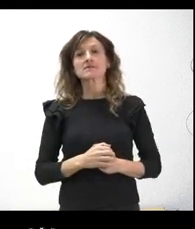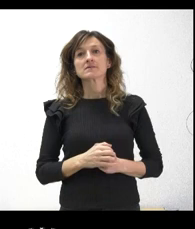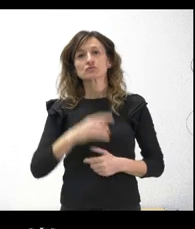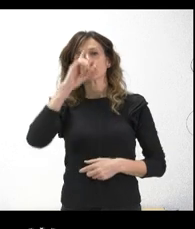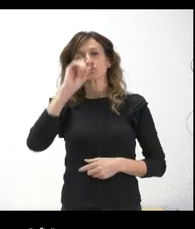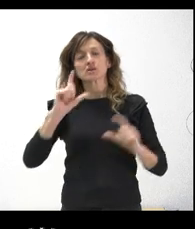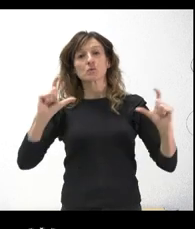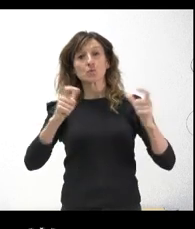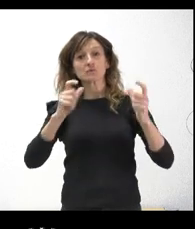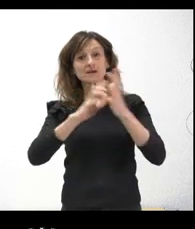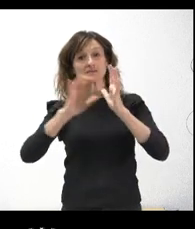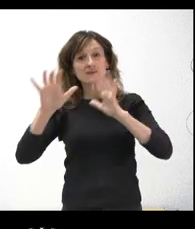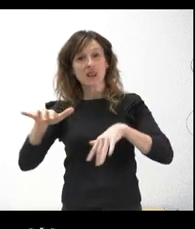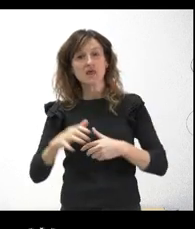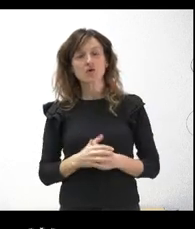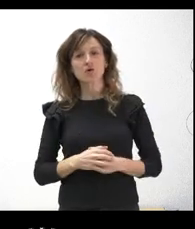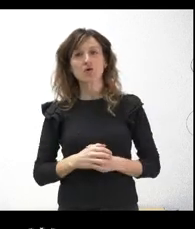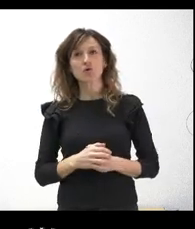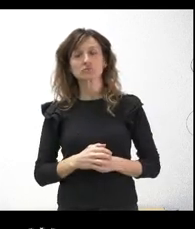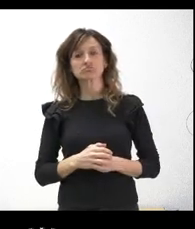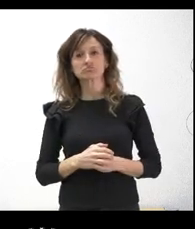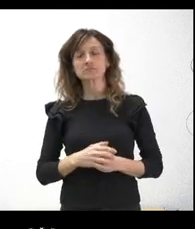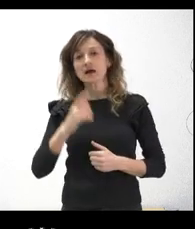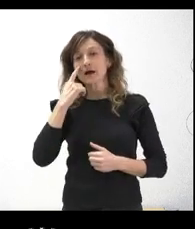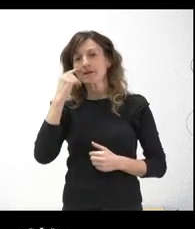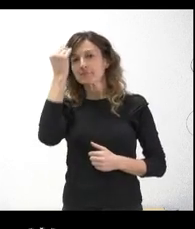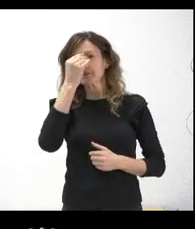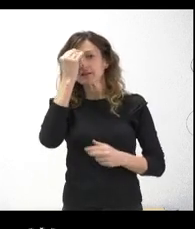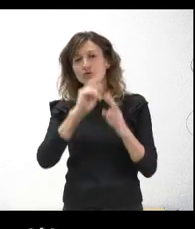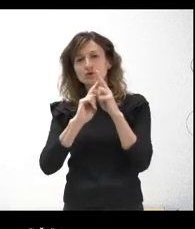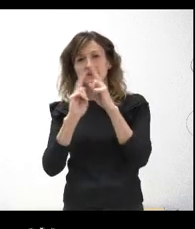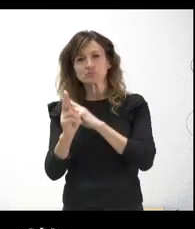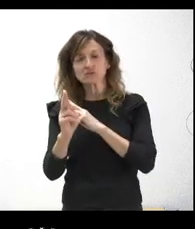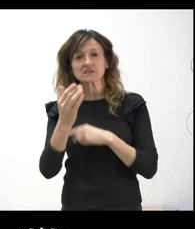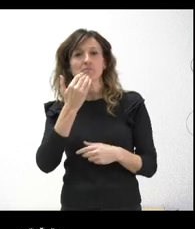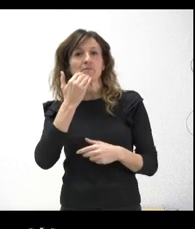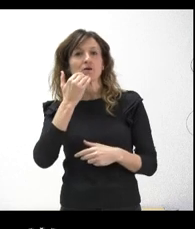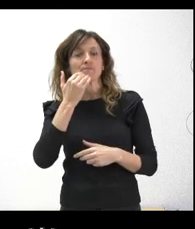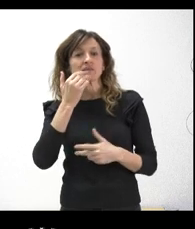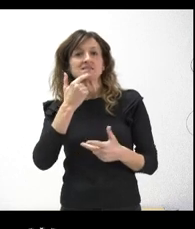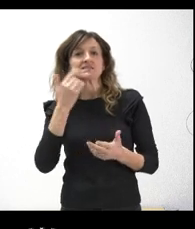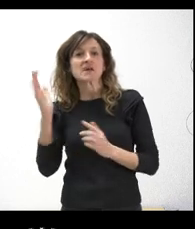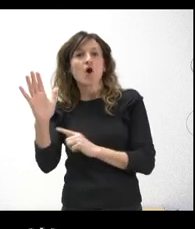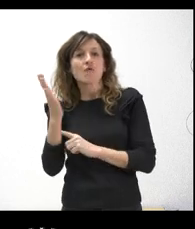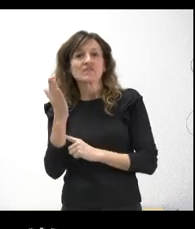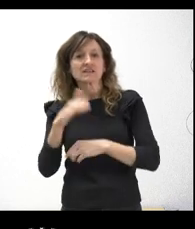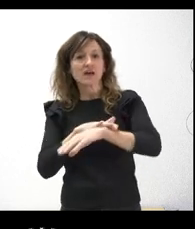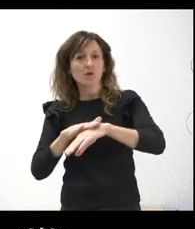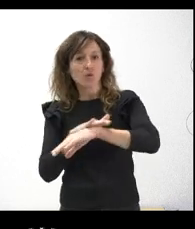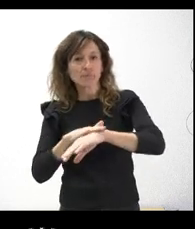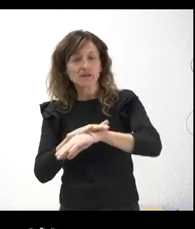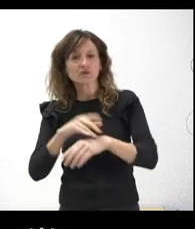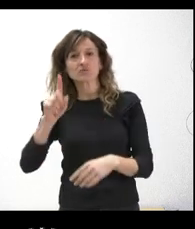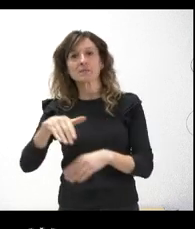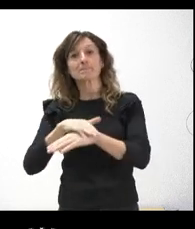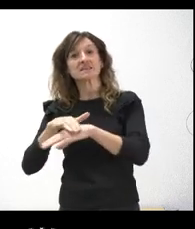junta de Castilla León se habría planteado su respuesta a una hipotética oferta por parte del gobierno y por parte del ministerio